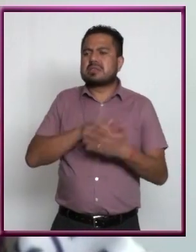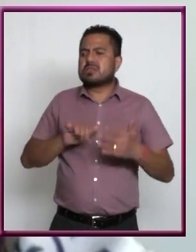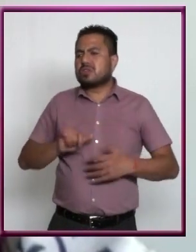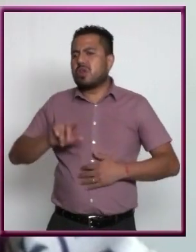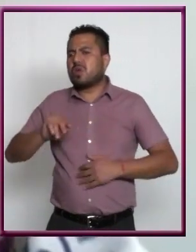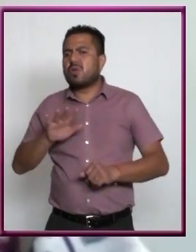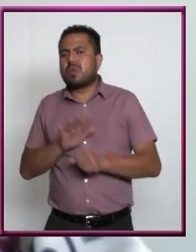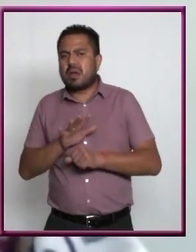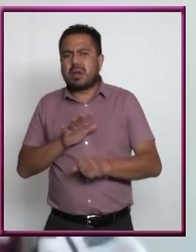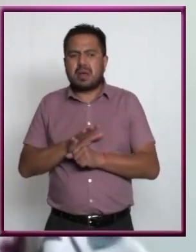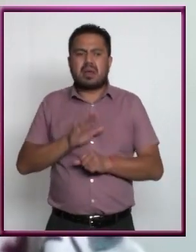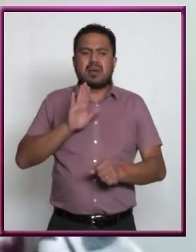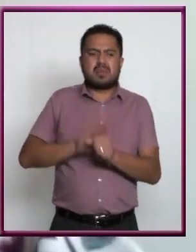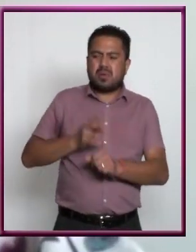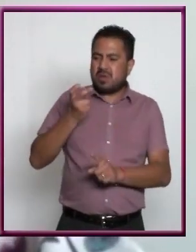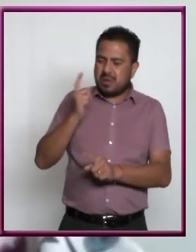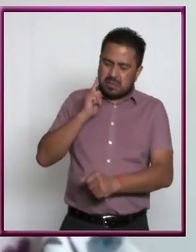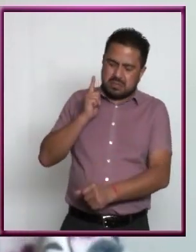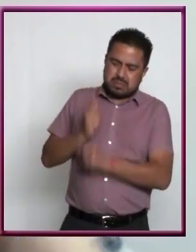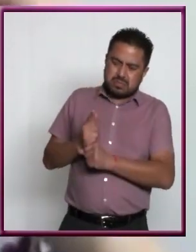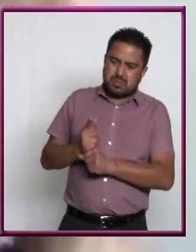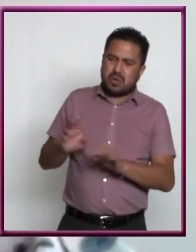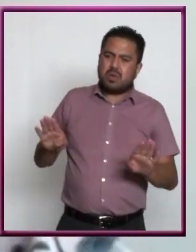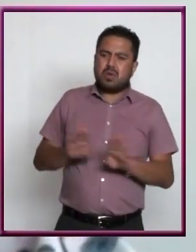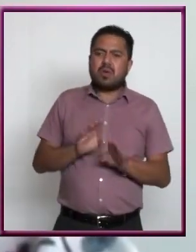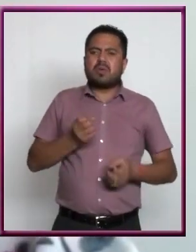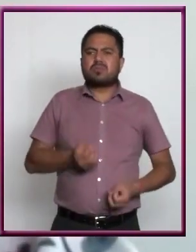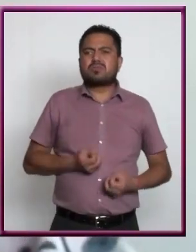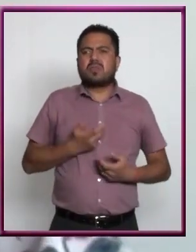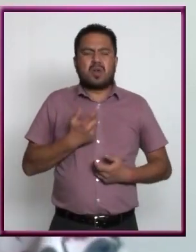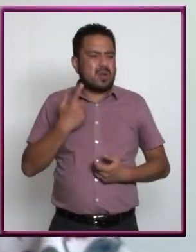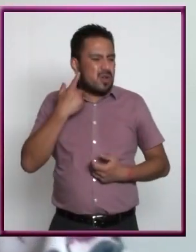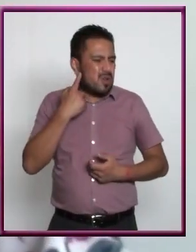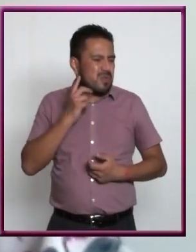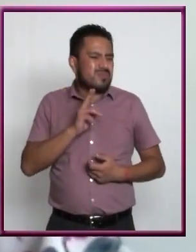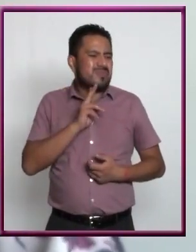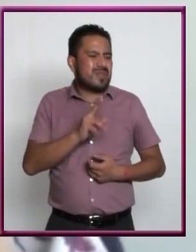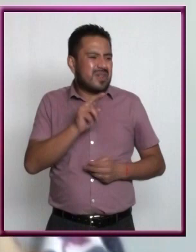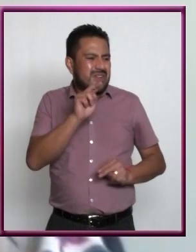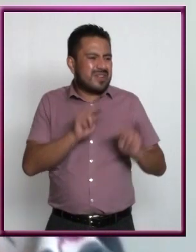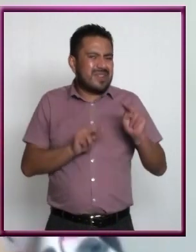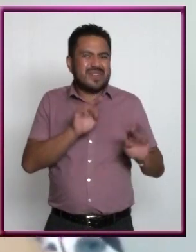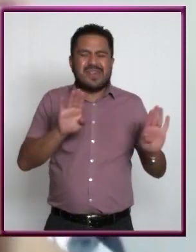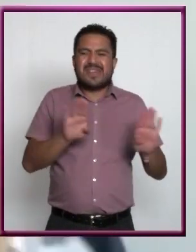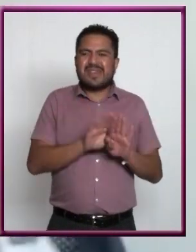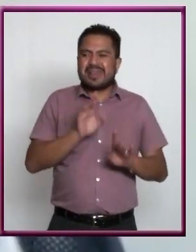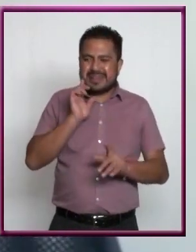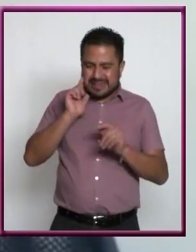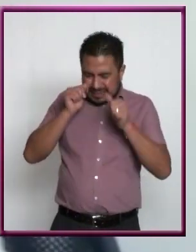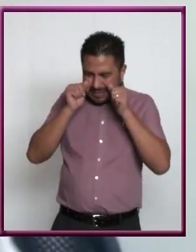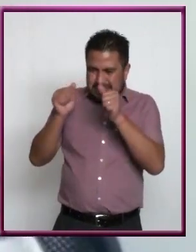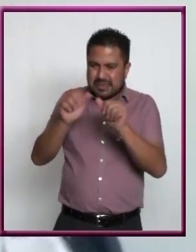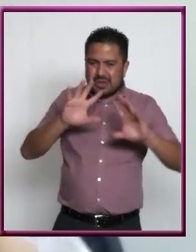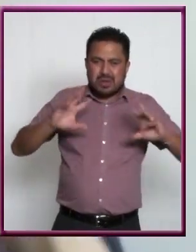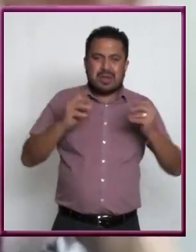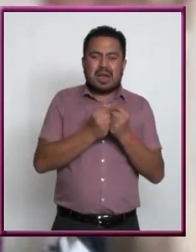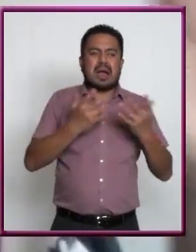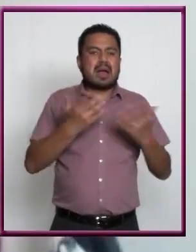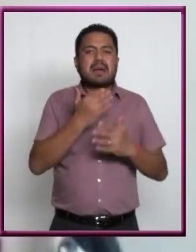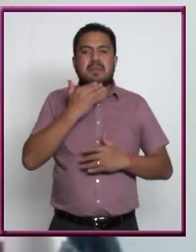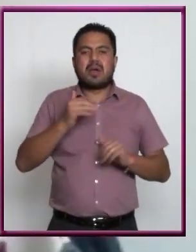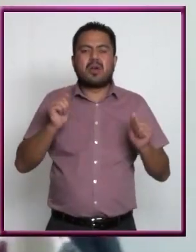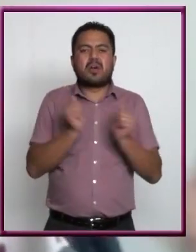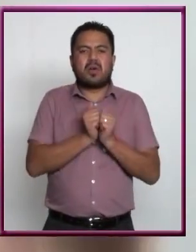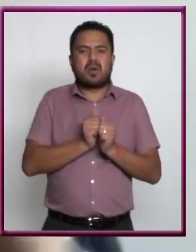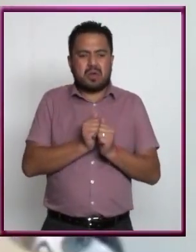no. Y eso es porque estás viendo cómo pone la entonación, cómo está, si está pendiente de decir todas las letras bien o está